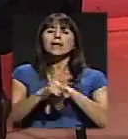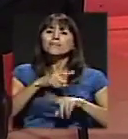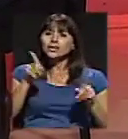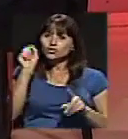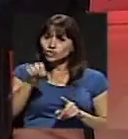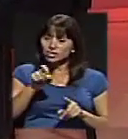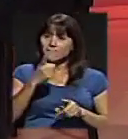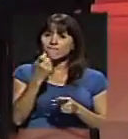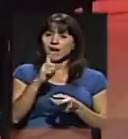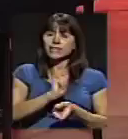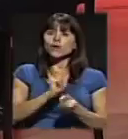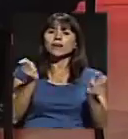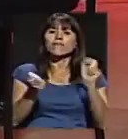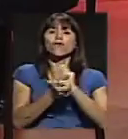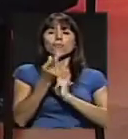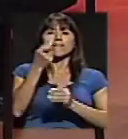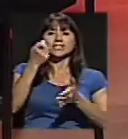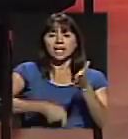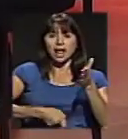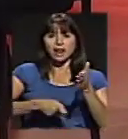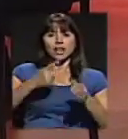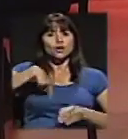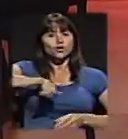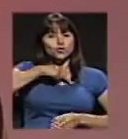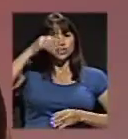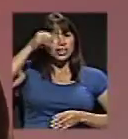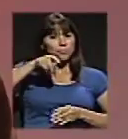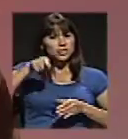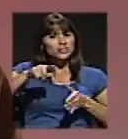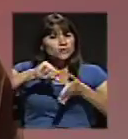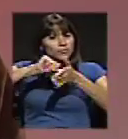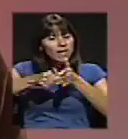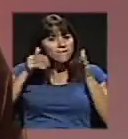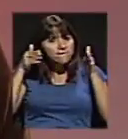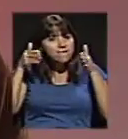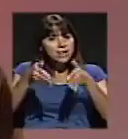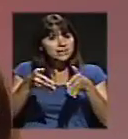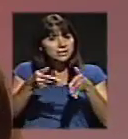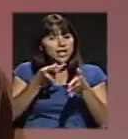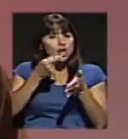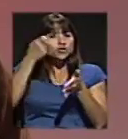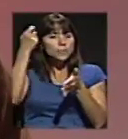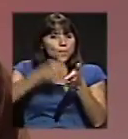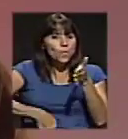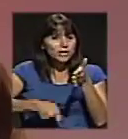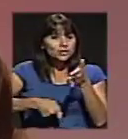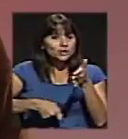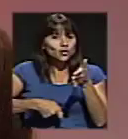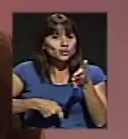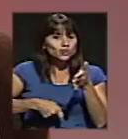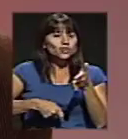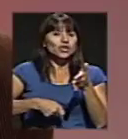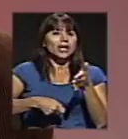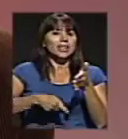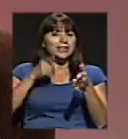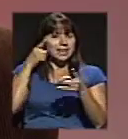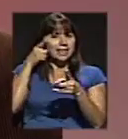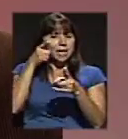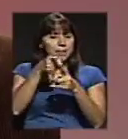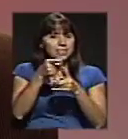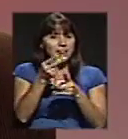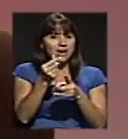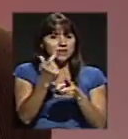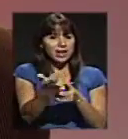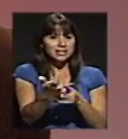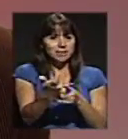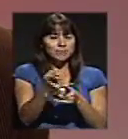creemos que la reforma fiscal debe poner el énfasis en los impuestos que gravan directamente la riqueza. Hay que reformar la